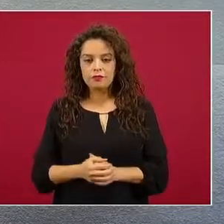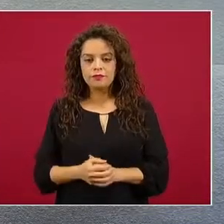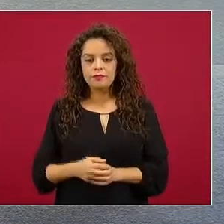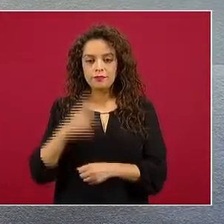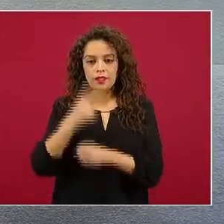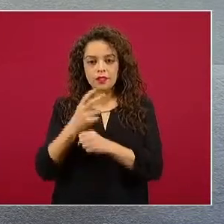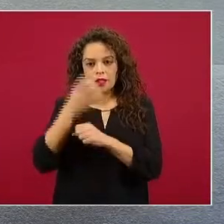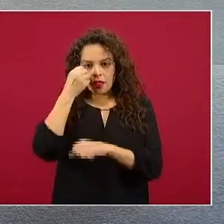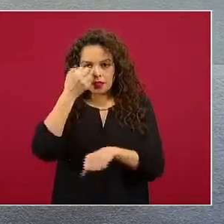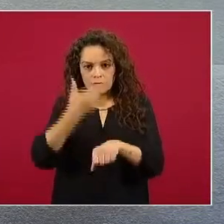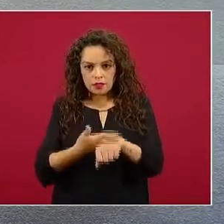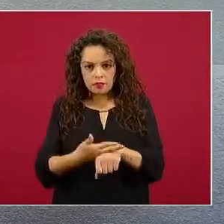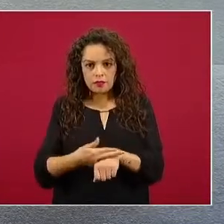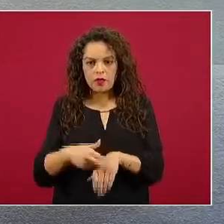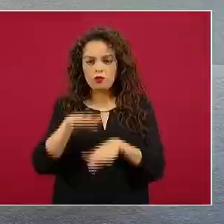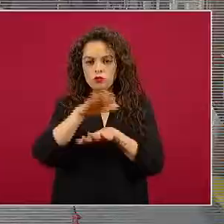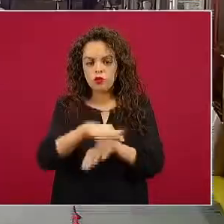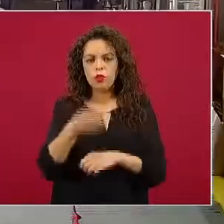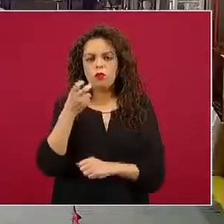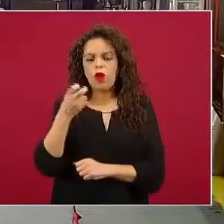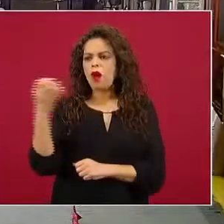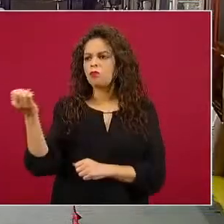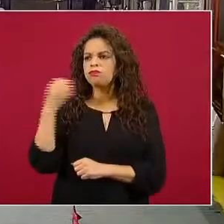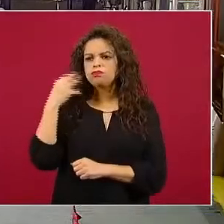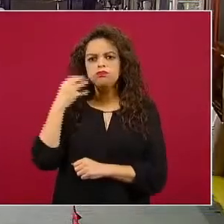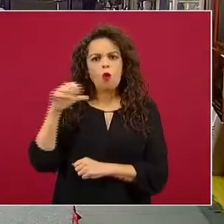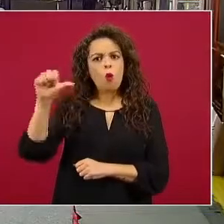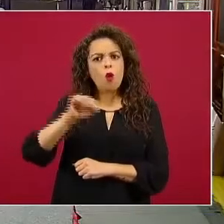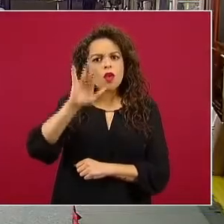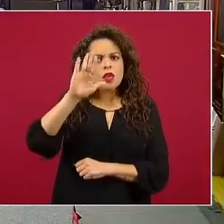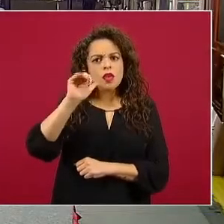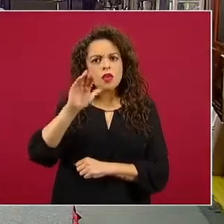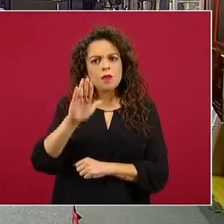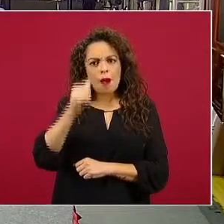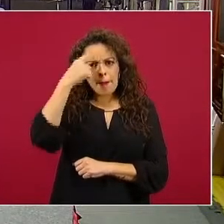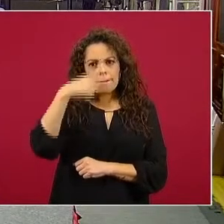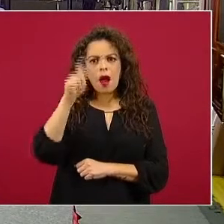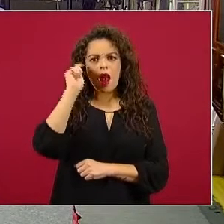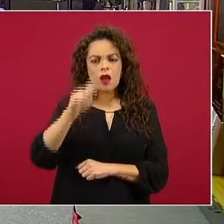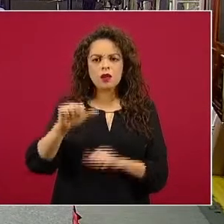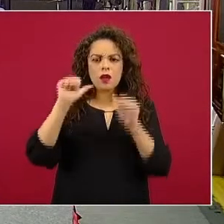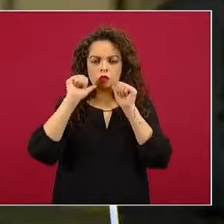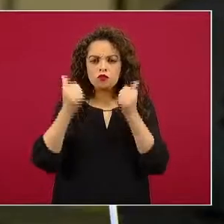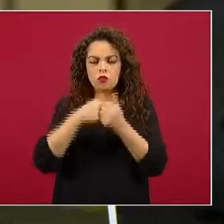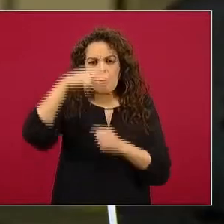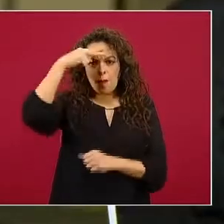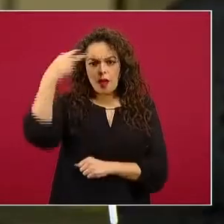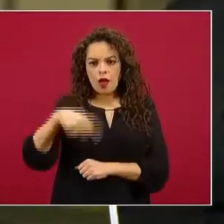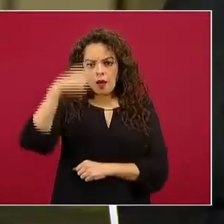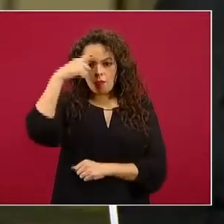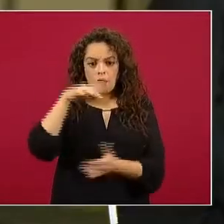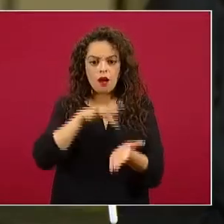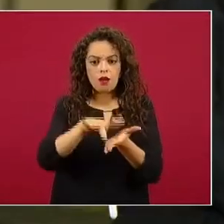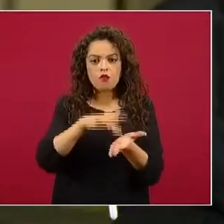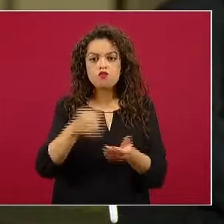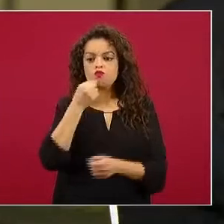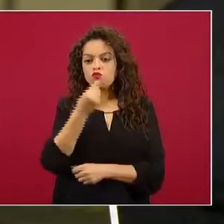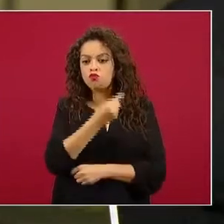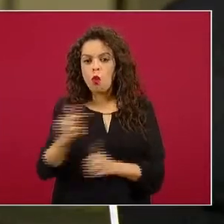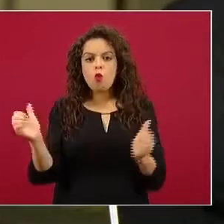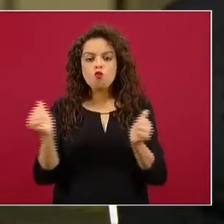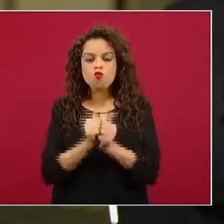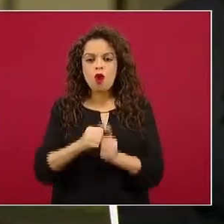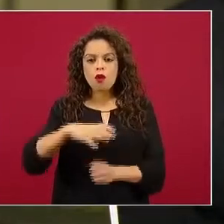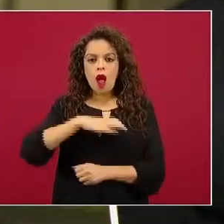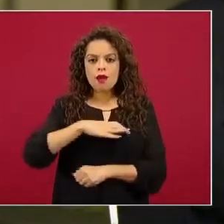Subsecretario, sobre esta conferencia magistral que iba a dar el día de hoy para la Asociación Mexicana de Ayuda a Niños con Cáncer, si nos puede